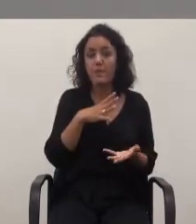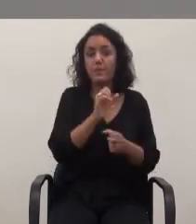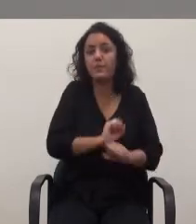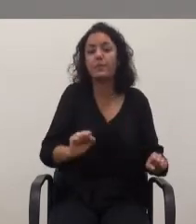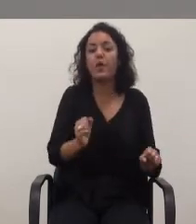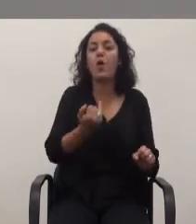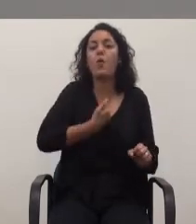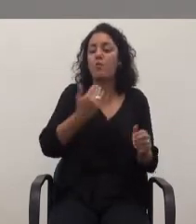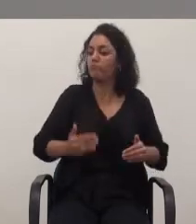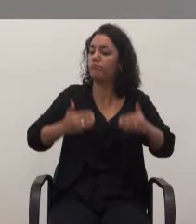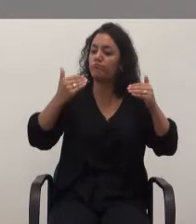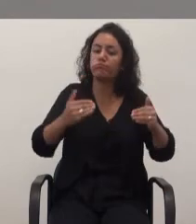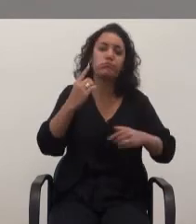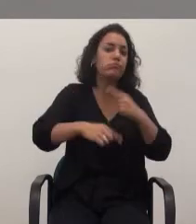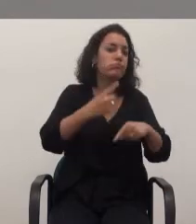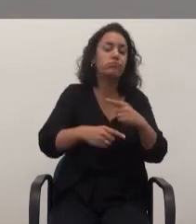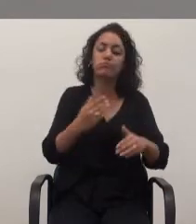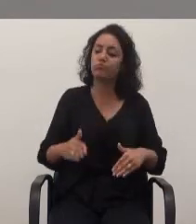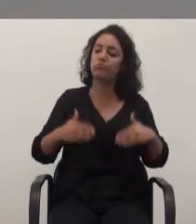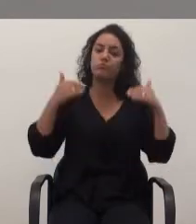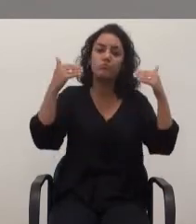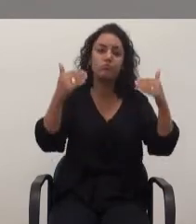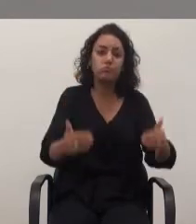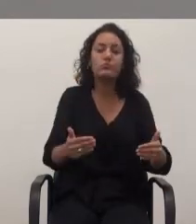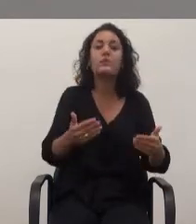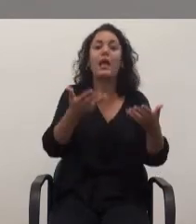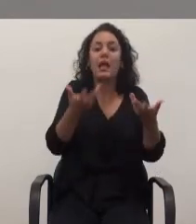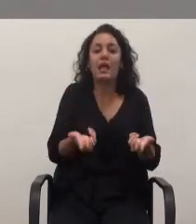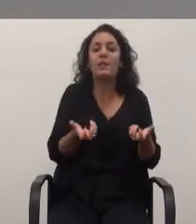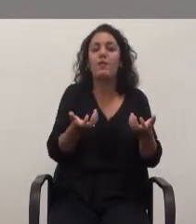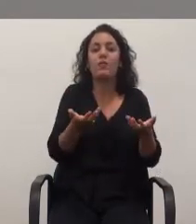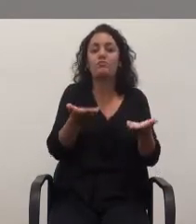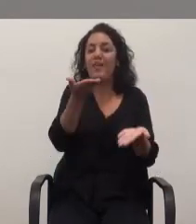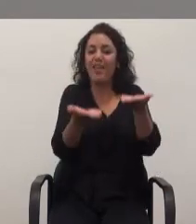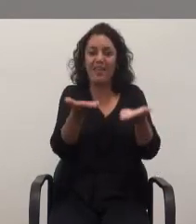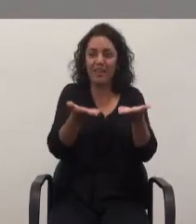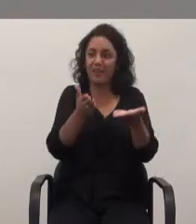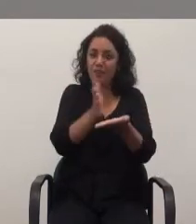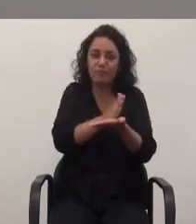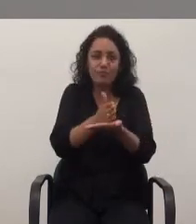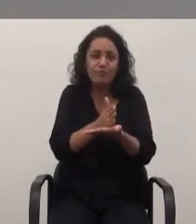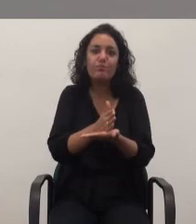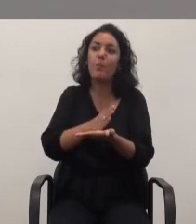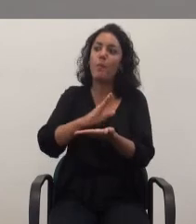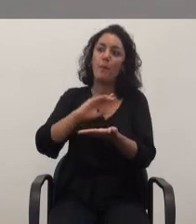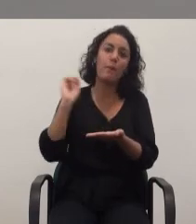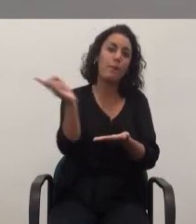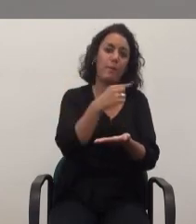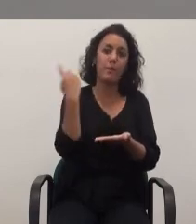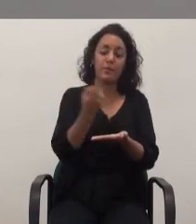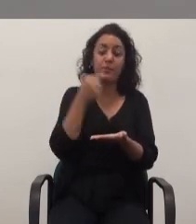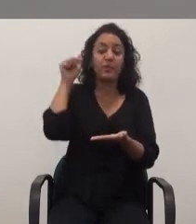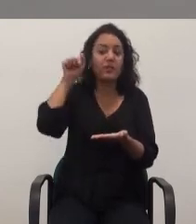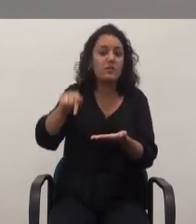avanzar, seguir avanzando de una manera, si se quiere, un poco más equilibrada en todo eso. Esa es la clave del